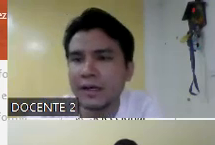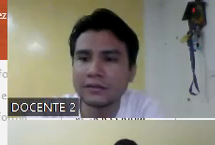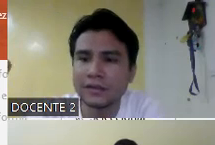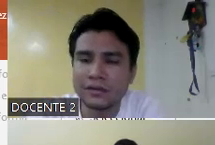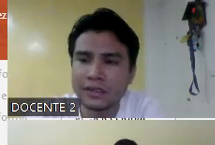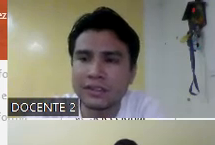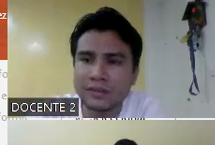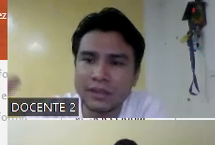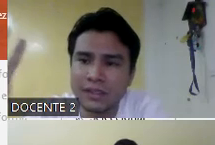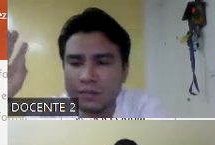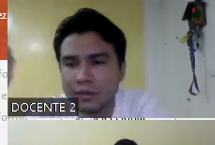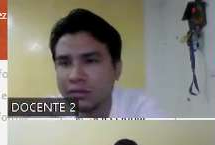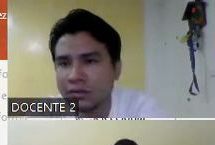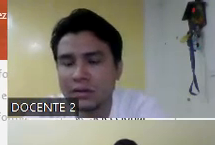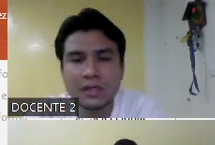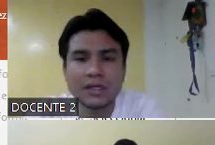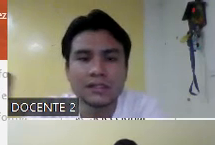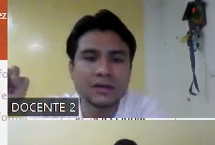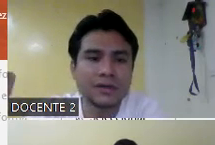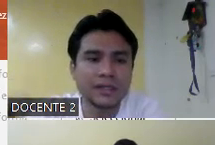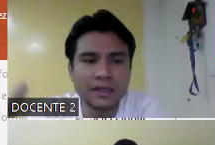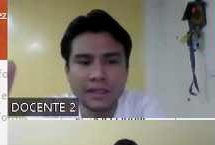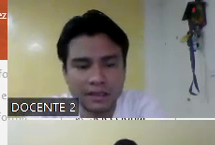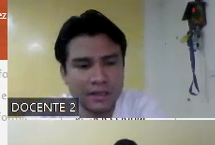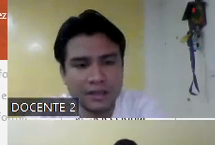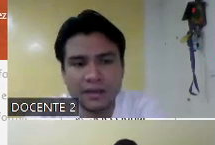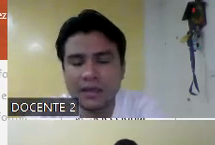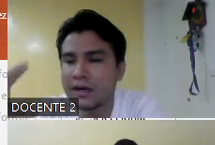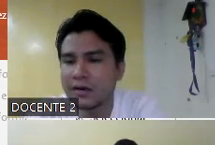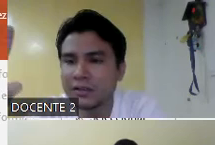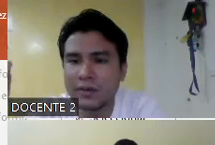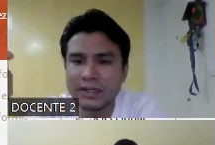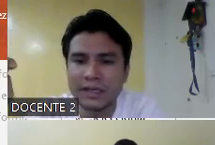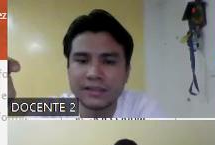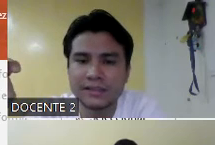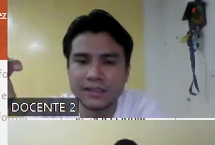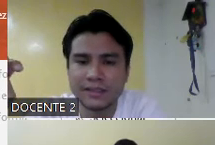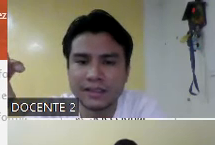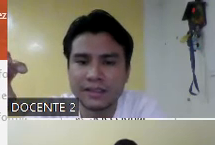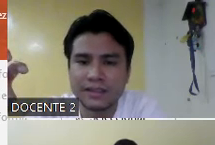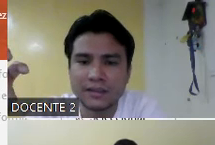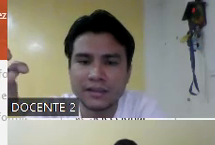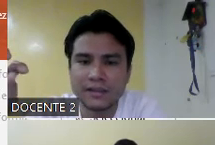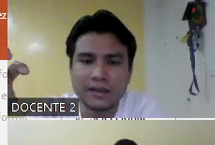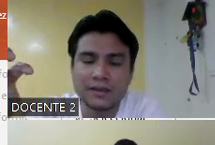están trabajando y tienen otras actividades y por eso solo se conectan y ya con eso cuenta la asistencia.